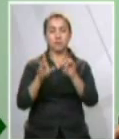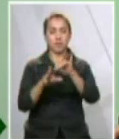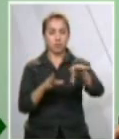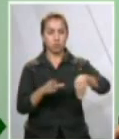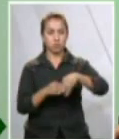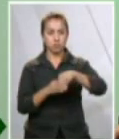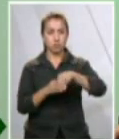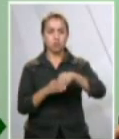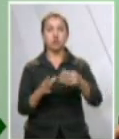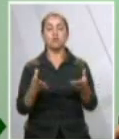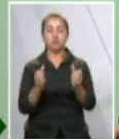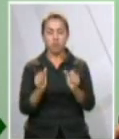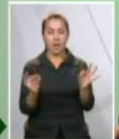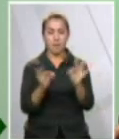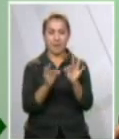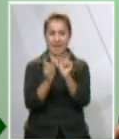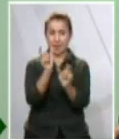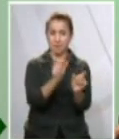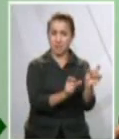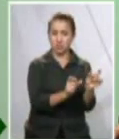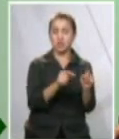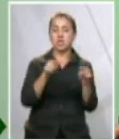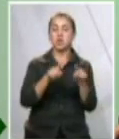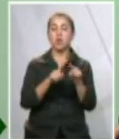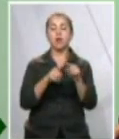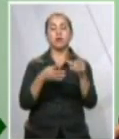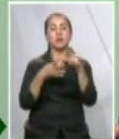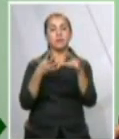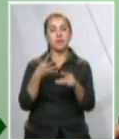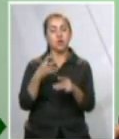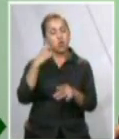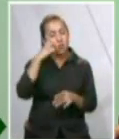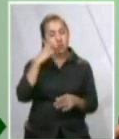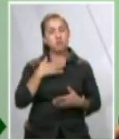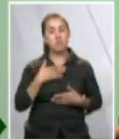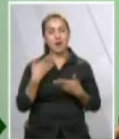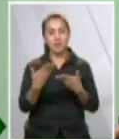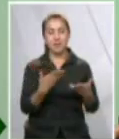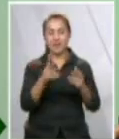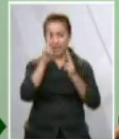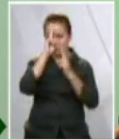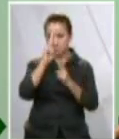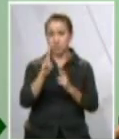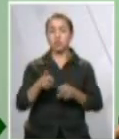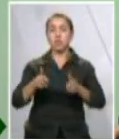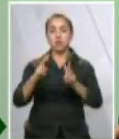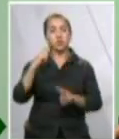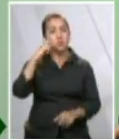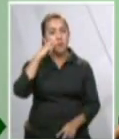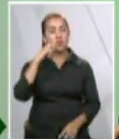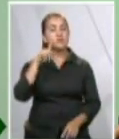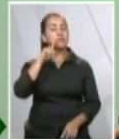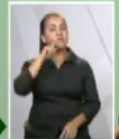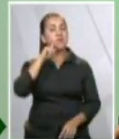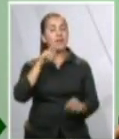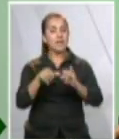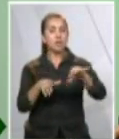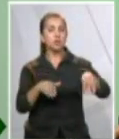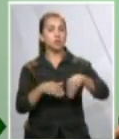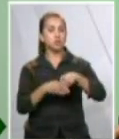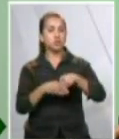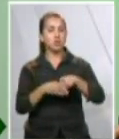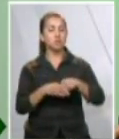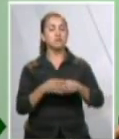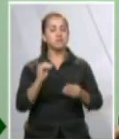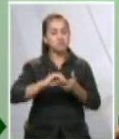inclusión? ¿Cómo explicarle a la gente, más allá de que aquí hay un componente de humanidad, de respeto de derechos humanos que tienen que ver con inclusión, más allá de